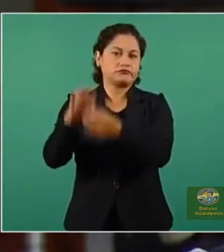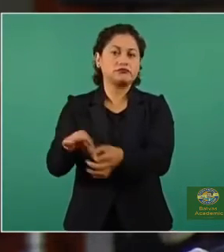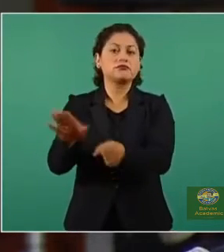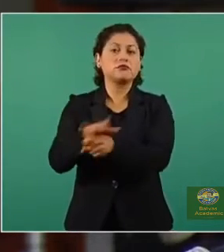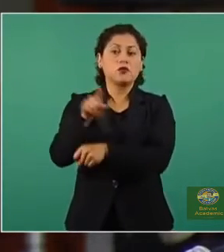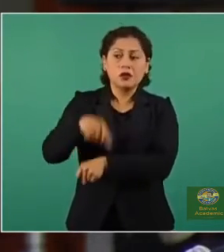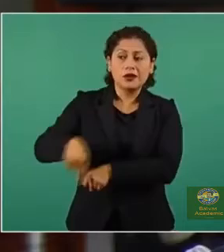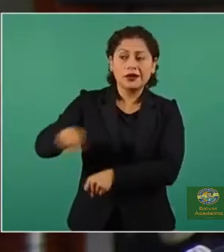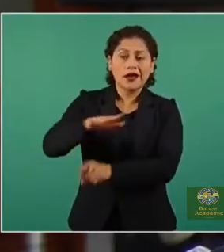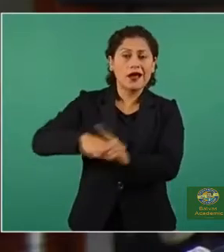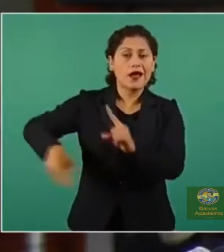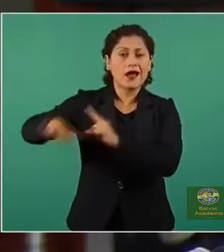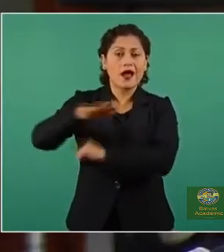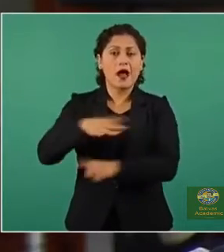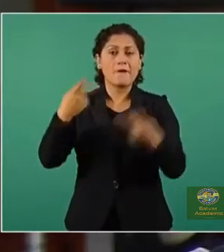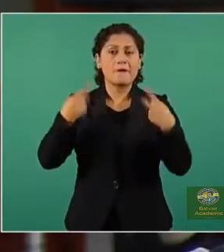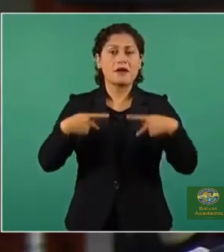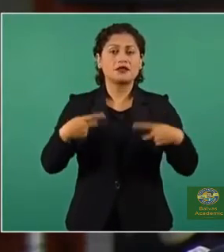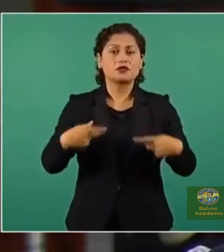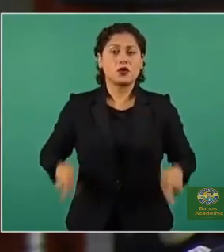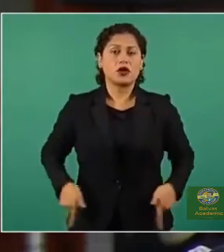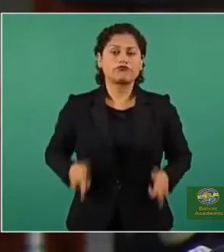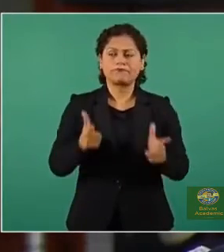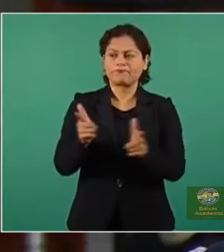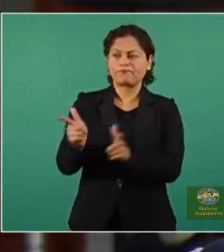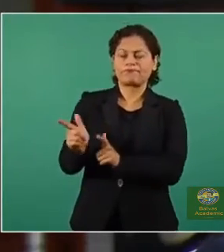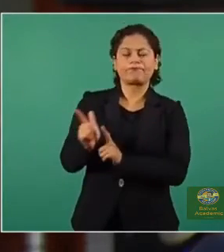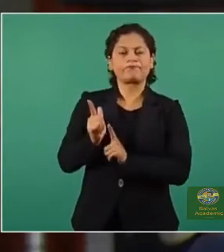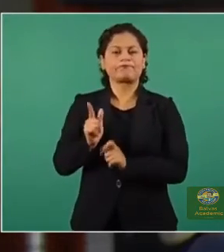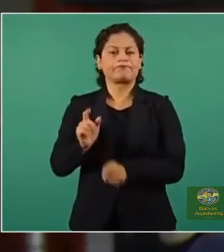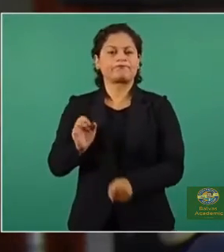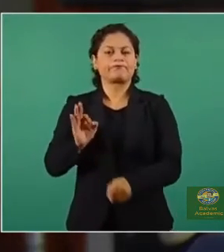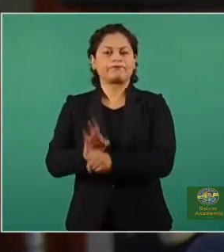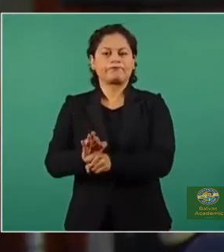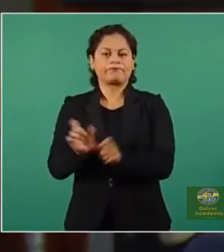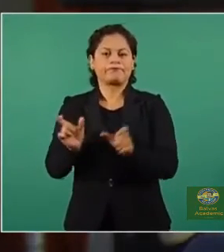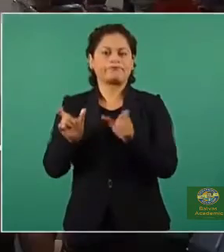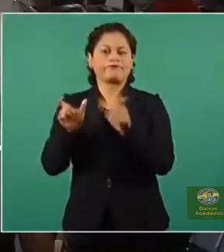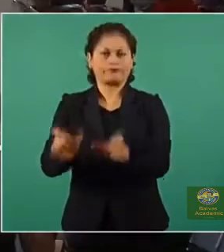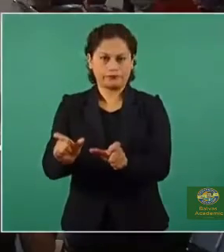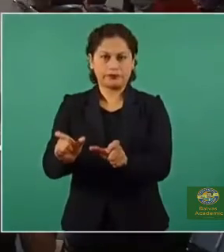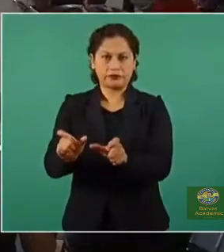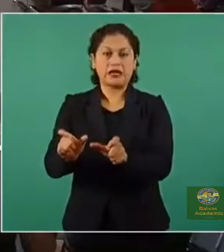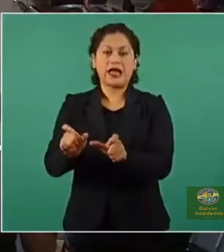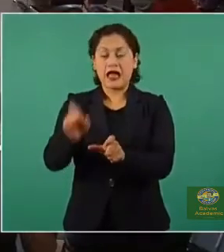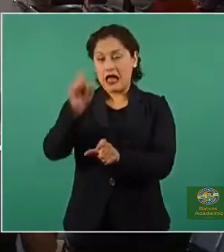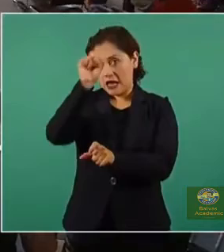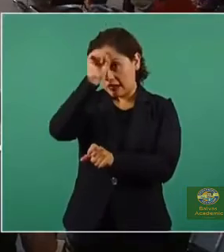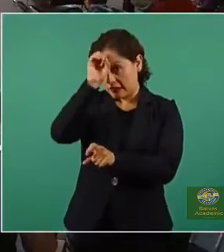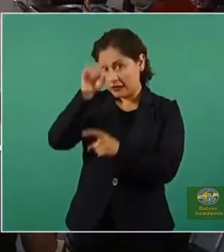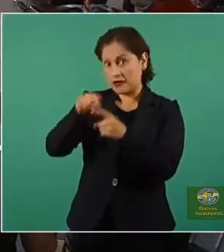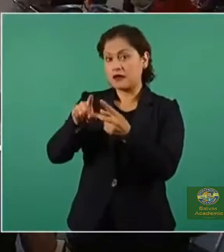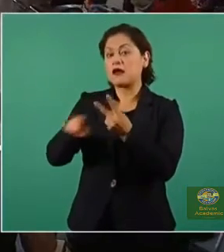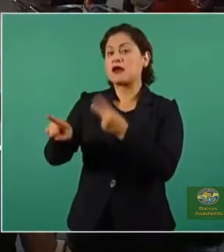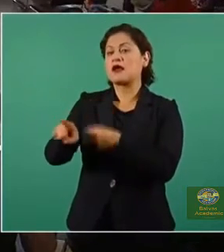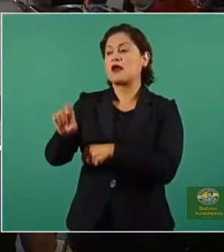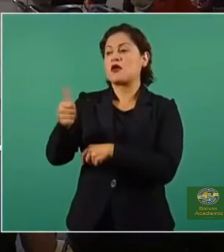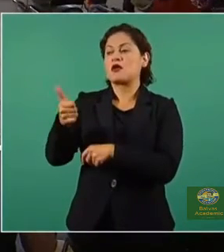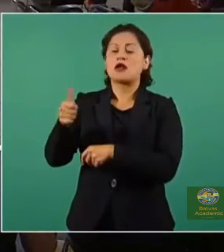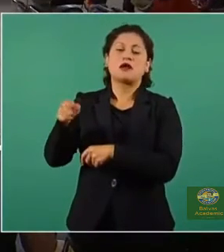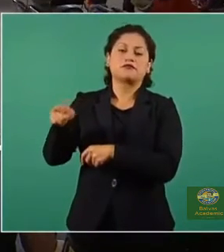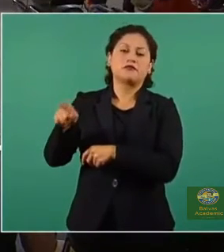armados para controlar las zonas de producción de enervantes y la franja minera del río Balsas. La semana